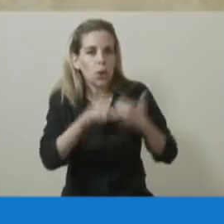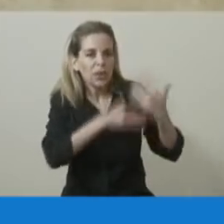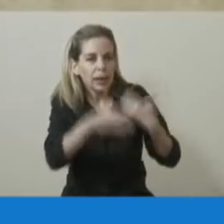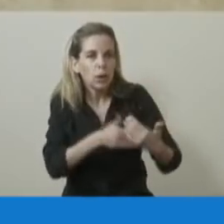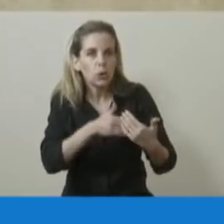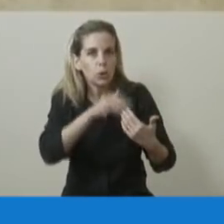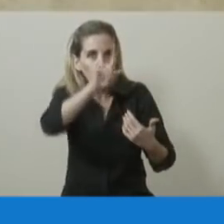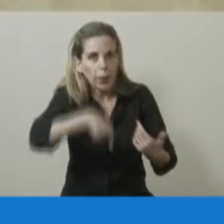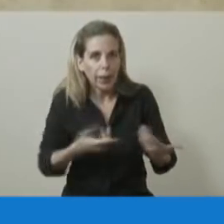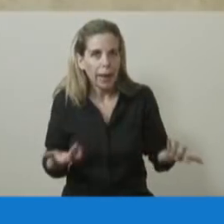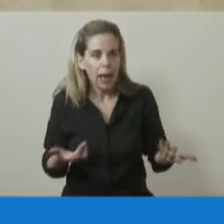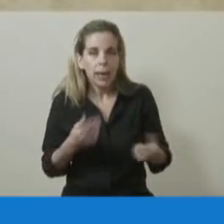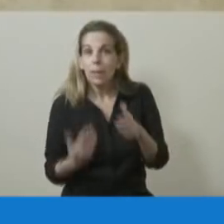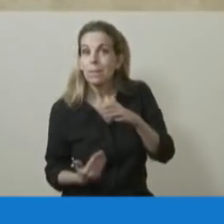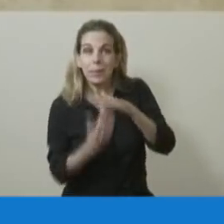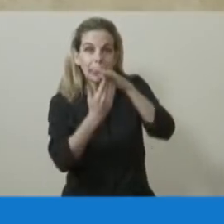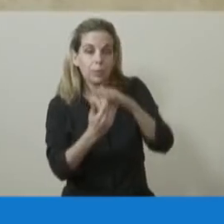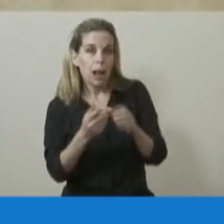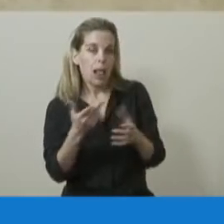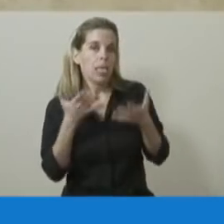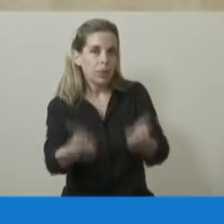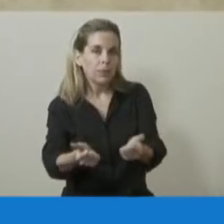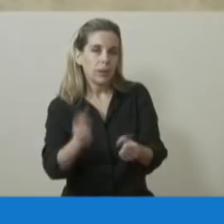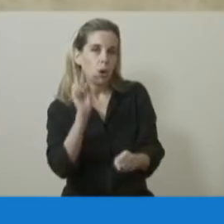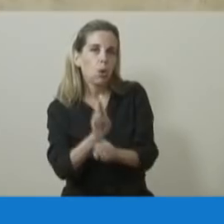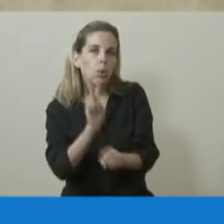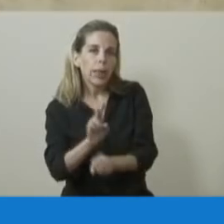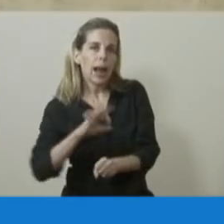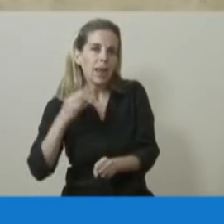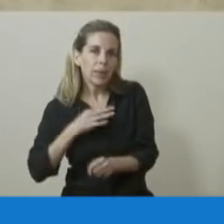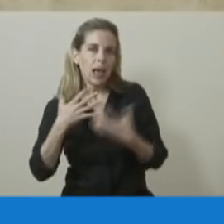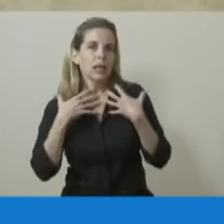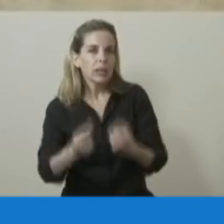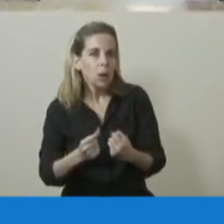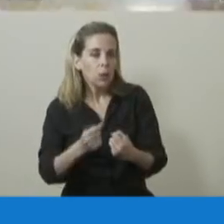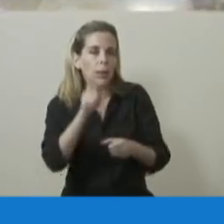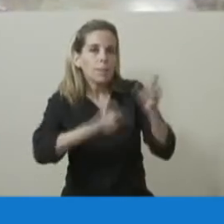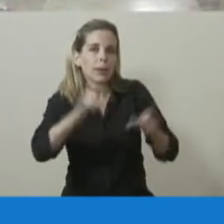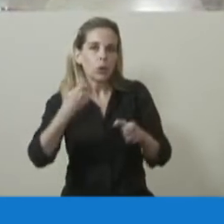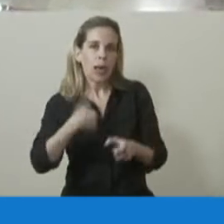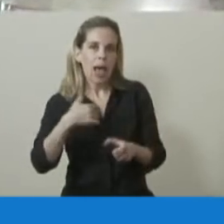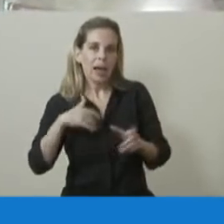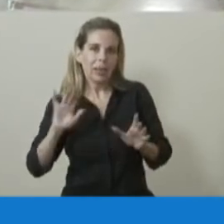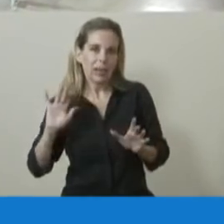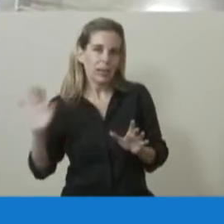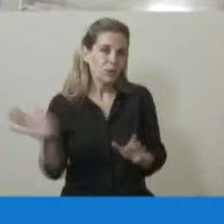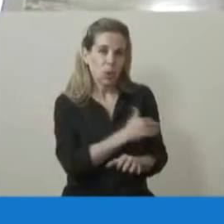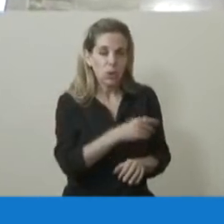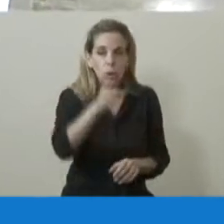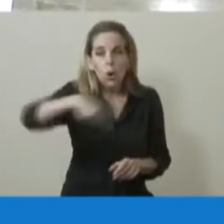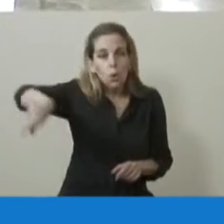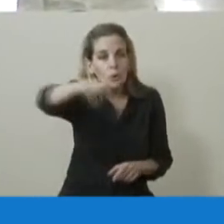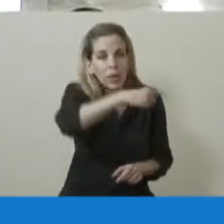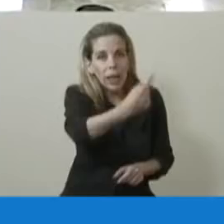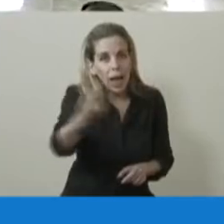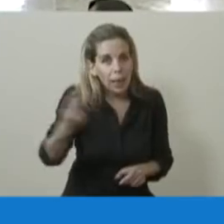fundamentalmente para preservar la salud y la vida de los argentinos. Y ustedes hicieron mucho, pero